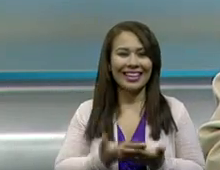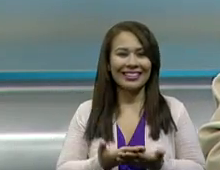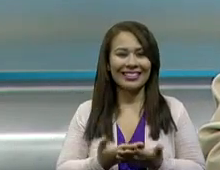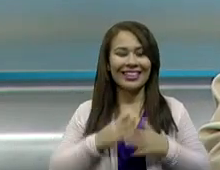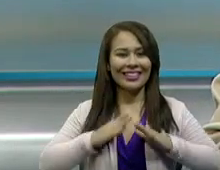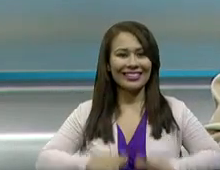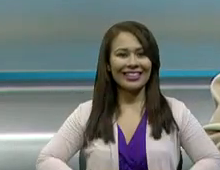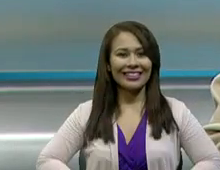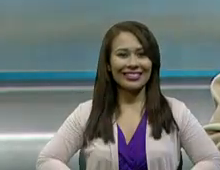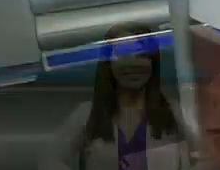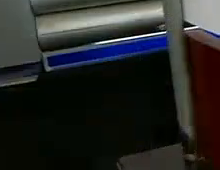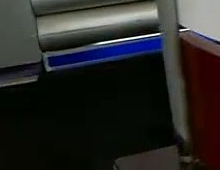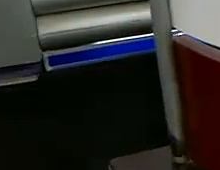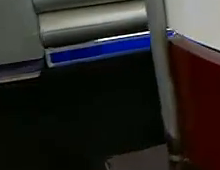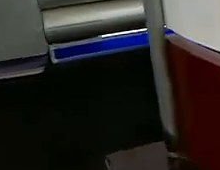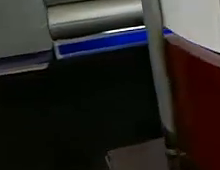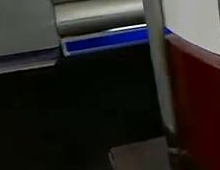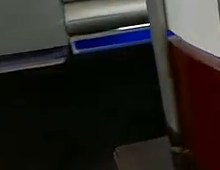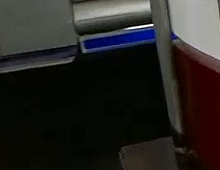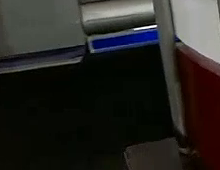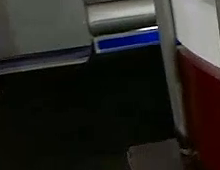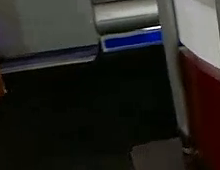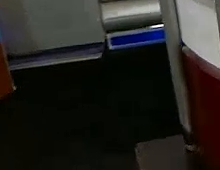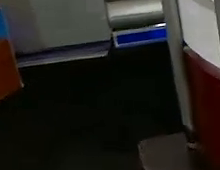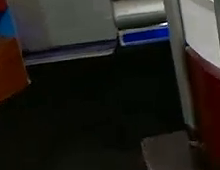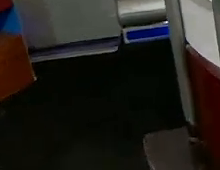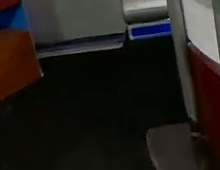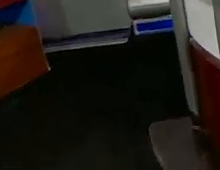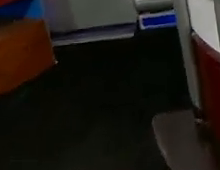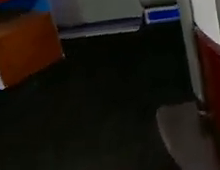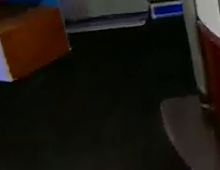descansen, buenos días. La noticia siempre en la